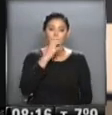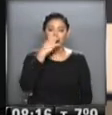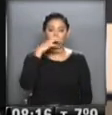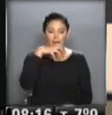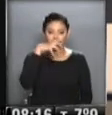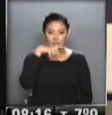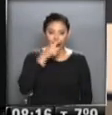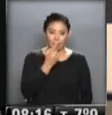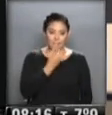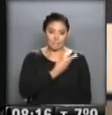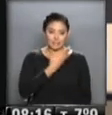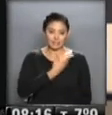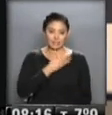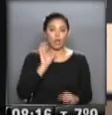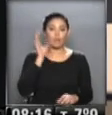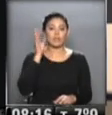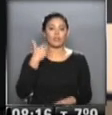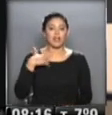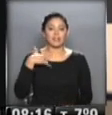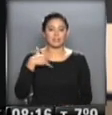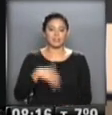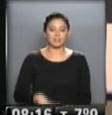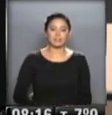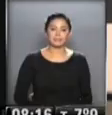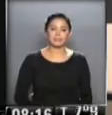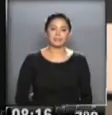de la Confederación Argentina de la Actividad.